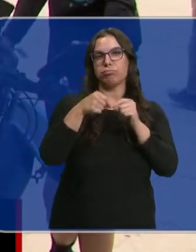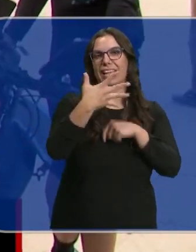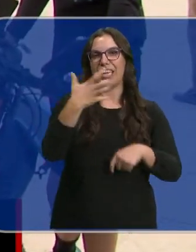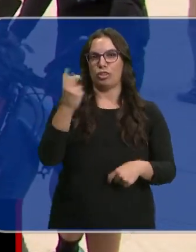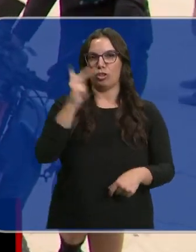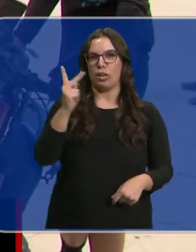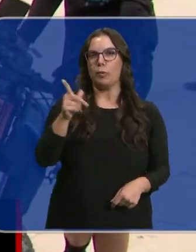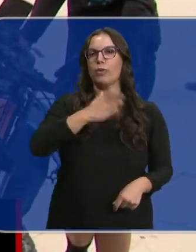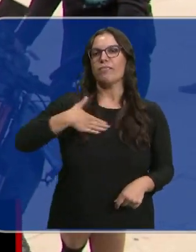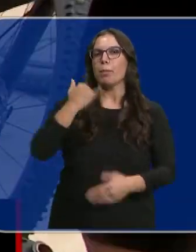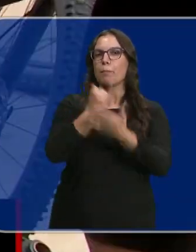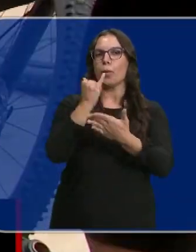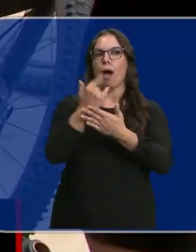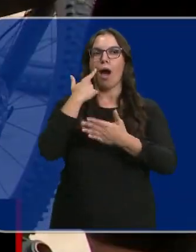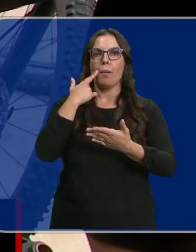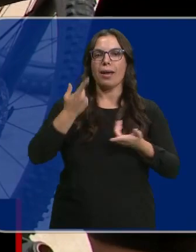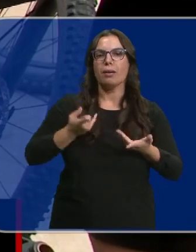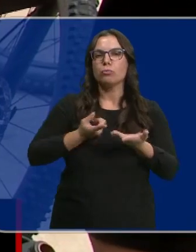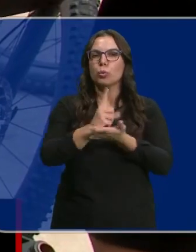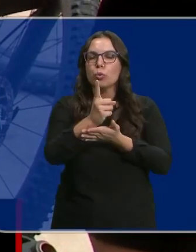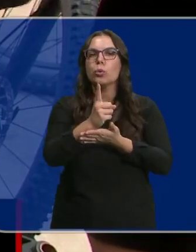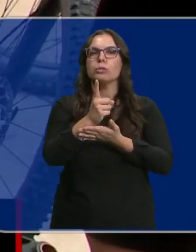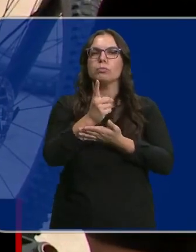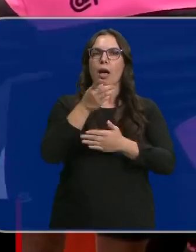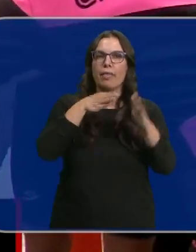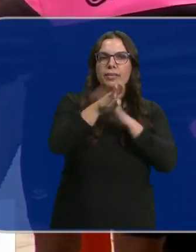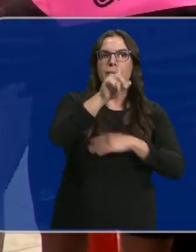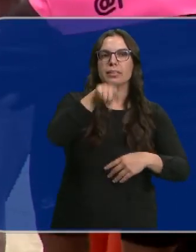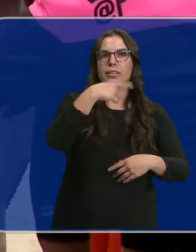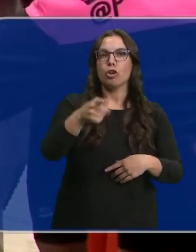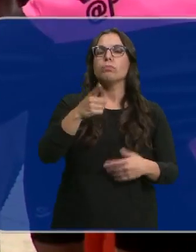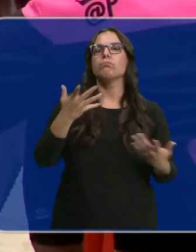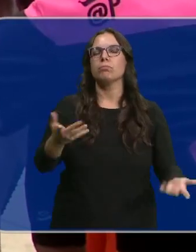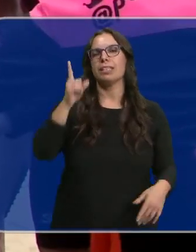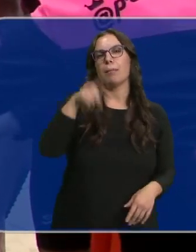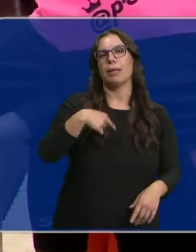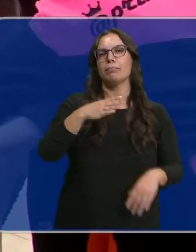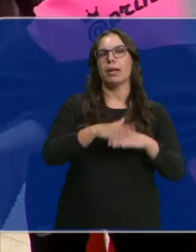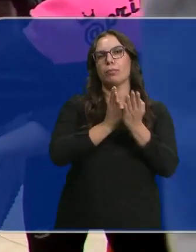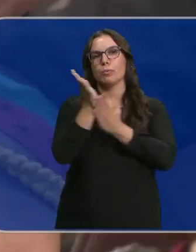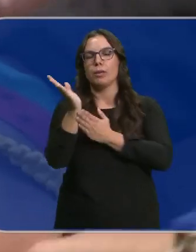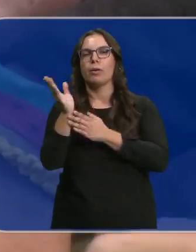kilómetros. Quieren probar la accesibilidad de la ruta jacobea y proponer alternativas de ocio.